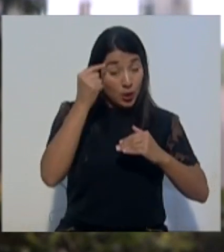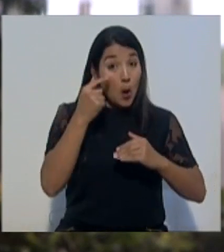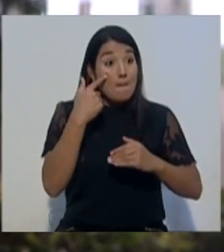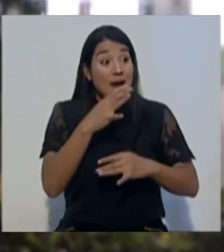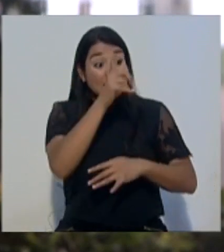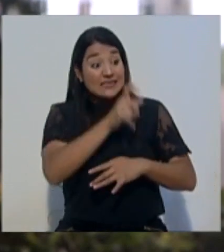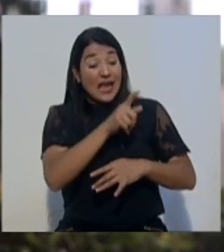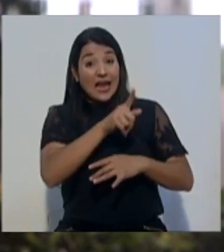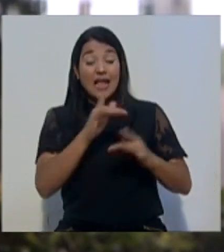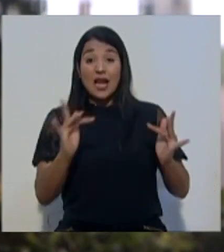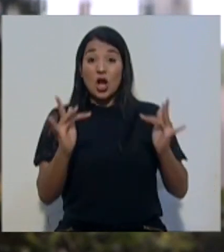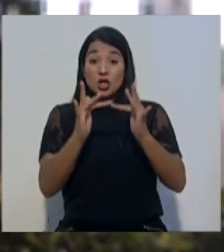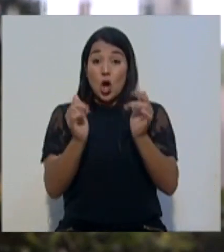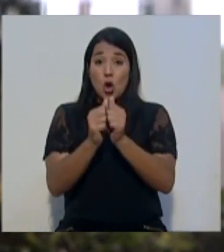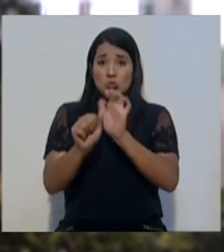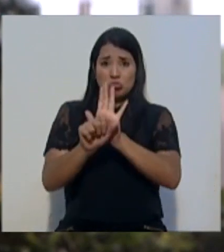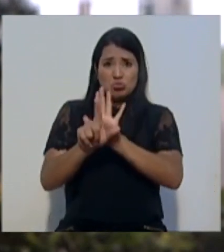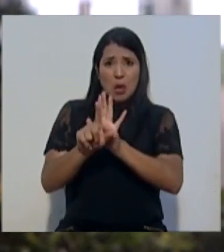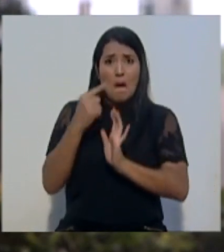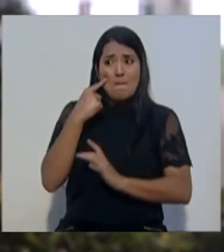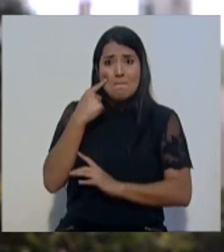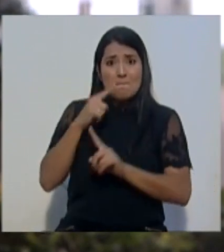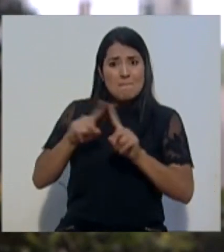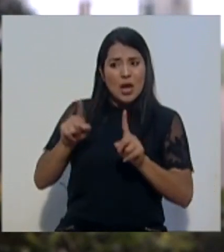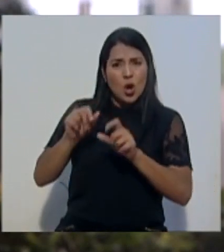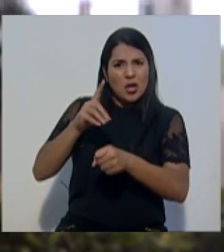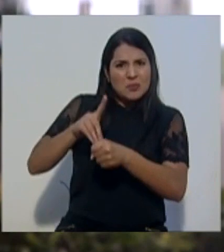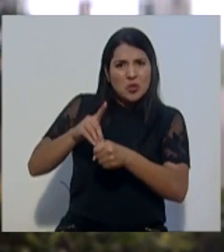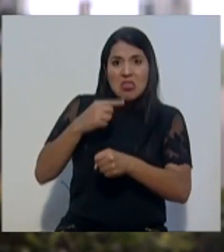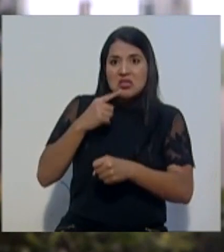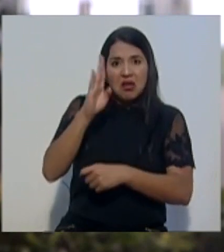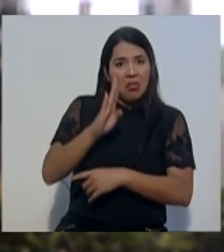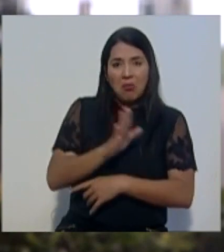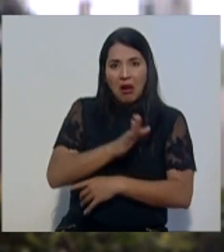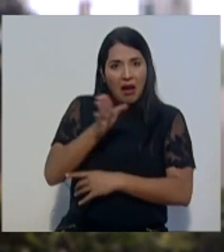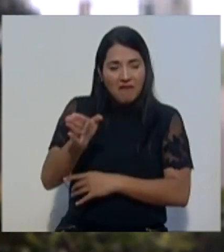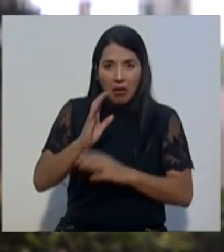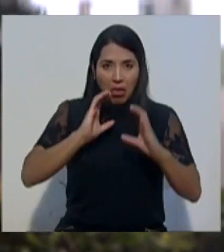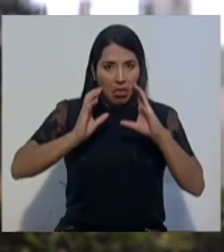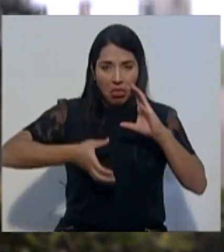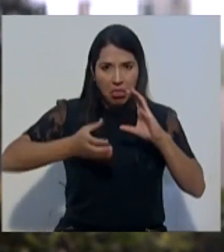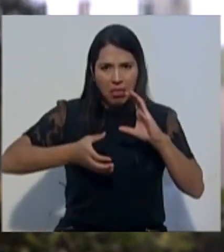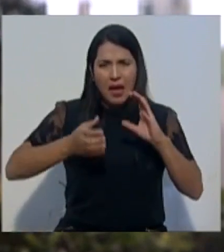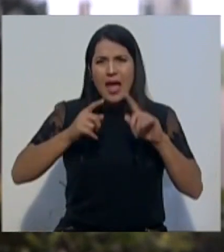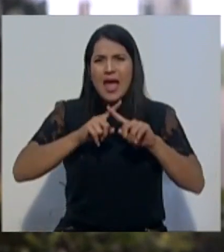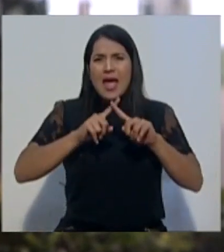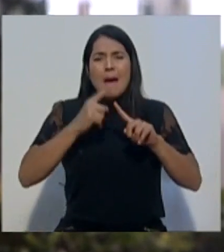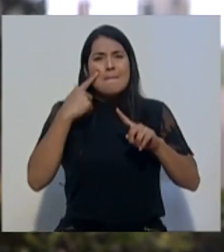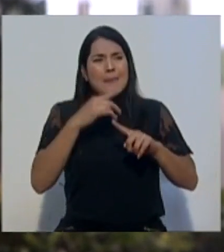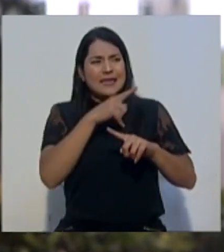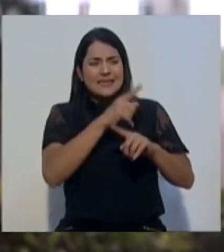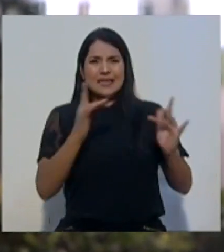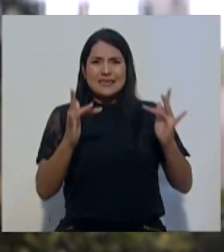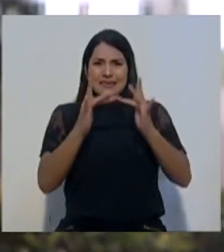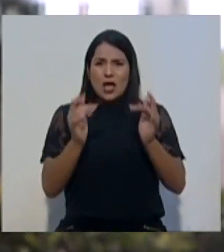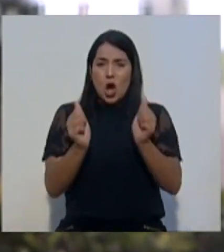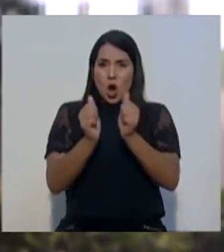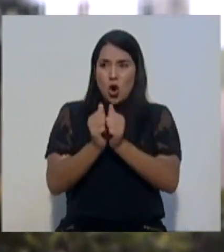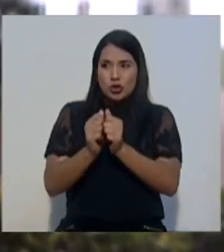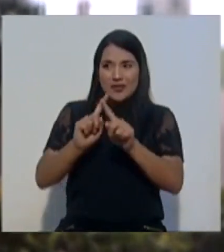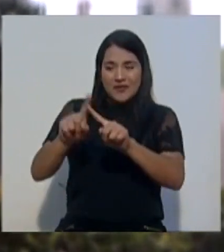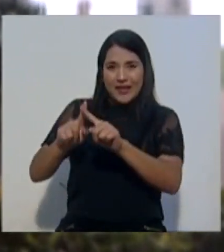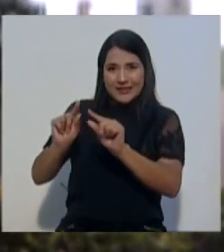diputados dicen que él es como un cometa, que nunca se aparece por ahí. Él es el enlace con los sectores, pero ya sabemos cuánto le costó a las cámaras, a las municipalidades ser escuchadas acá en Casa